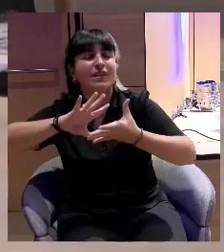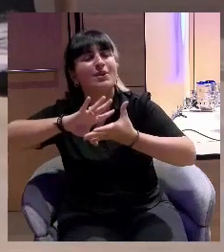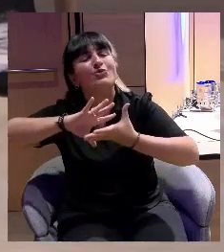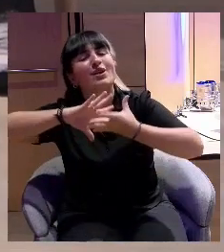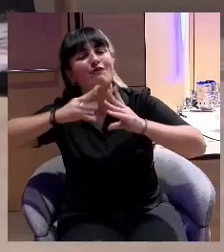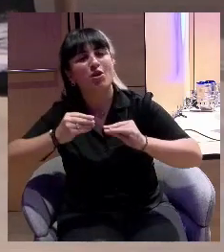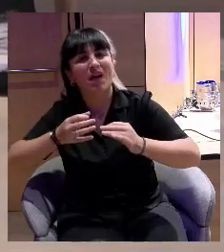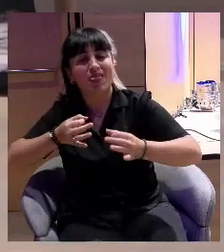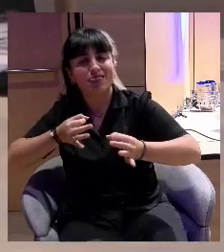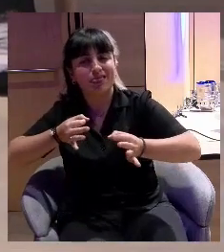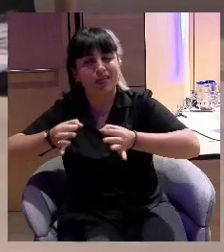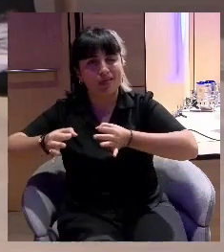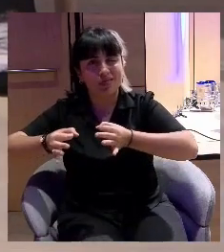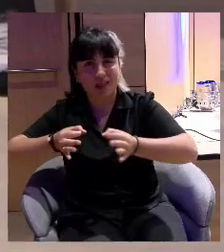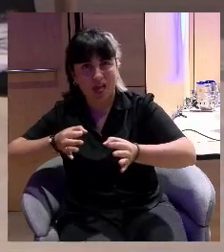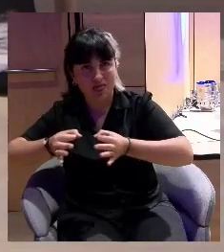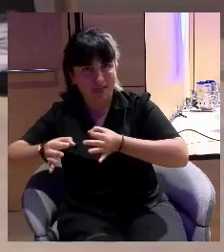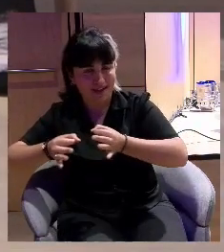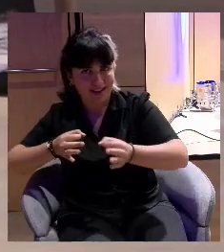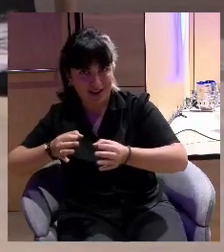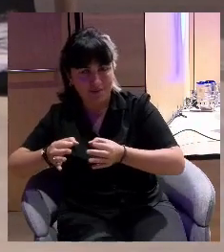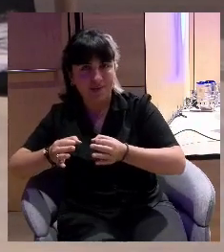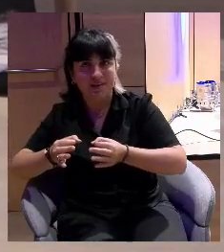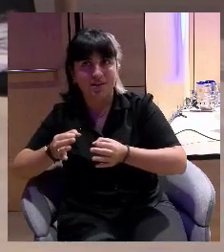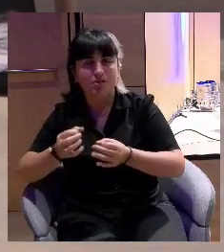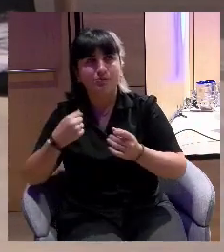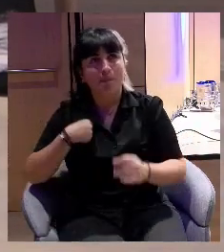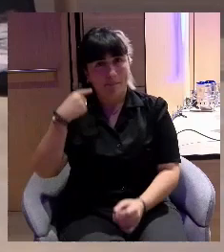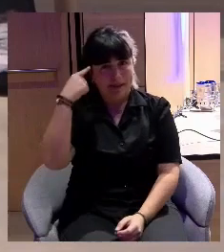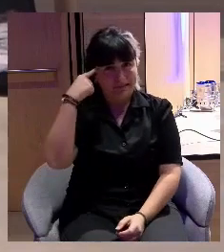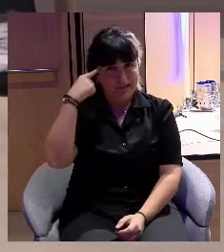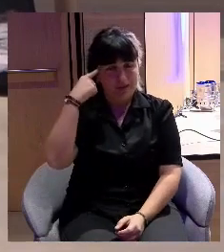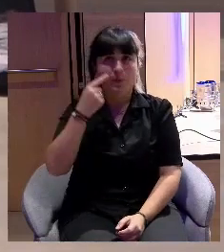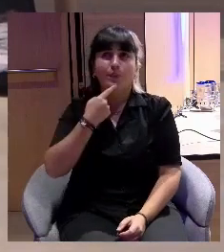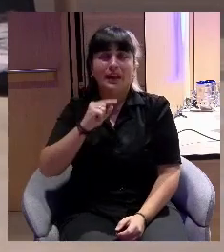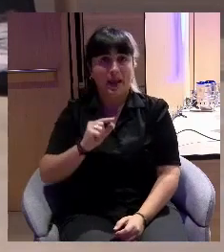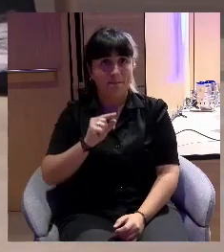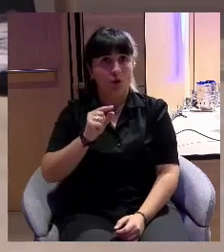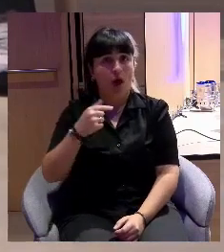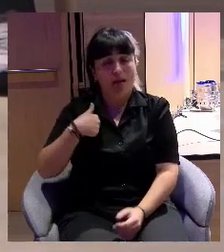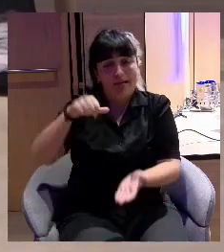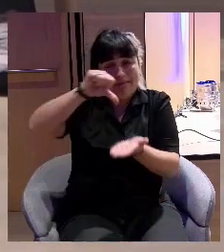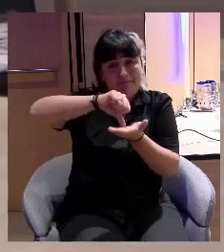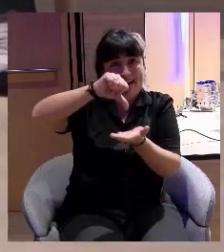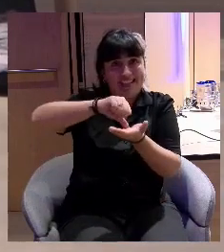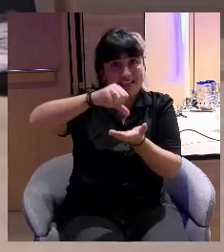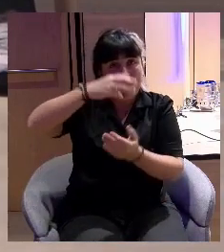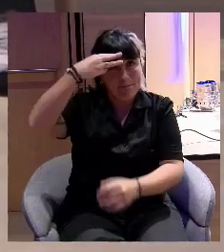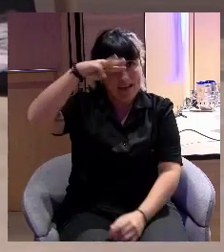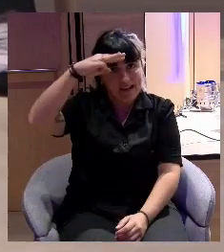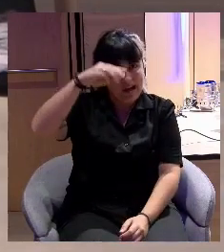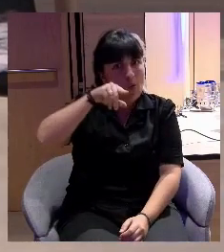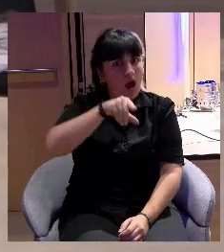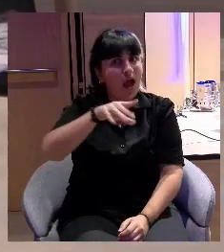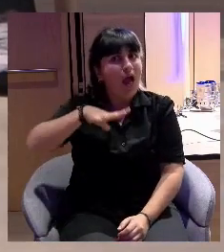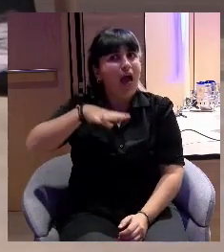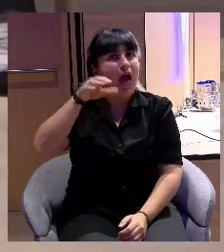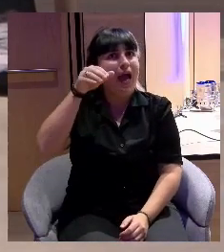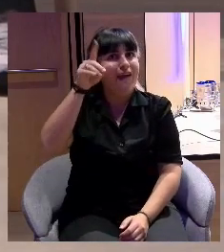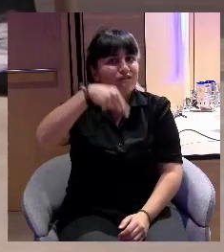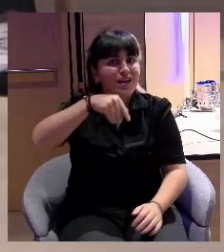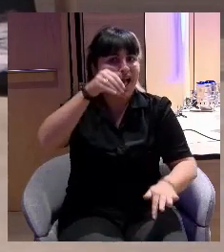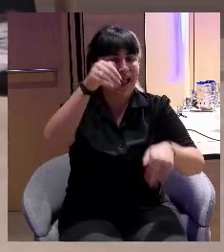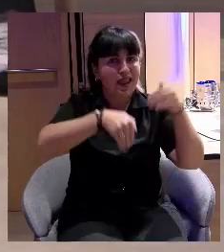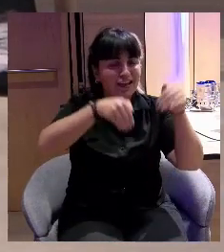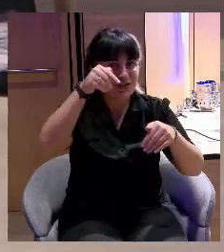estrategia para acercarlo. O sea, pensando en el contexto mexicano, creo que lo que pasa en las elecciones y lo que pasa, por